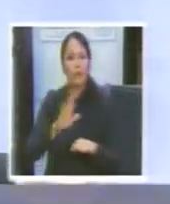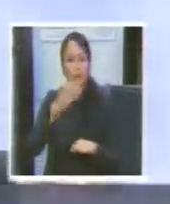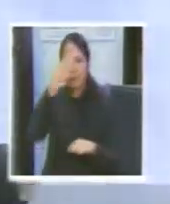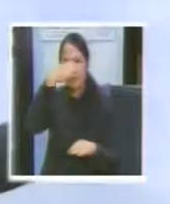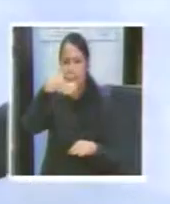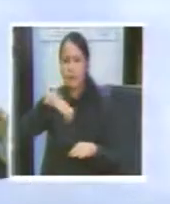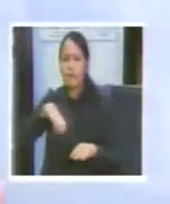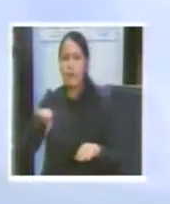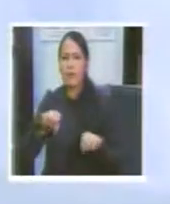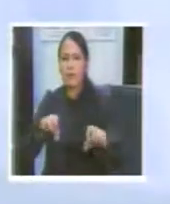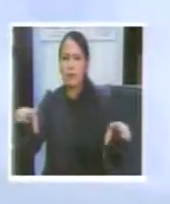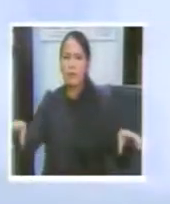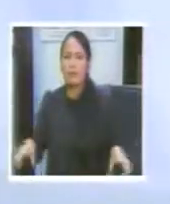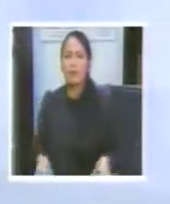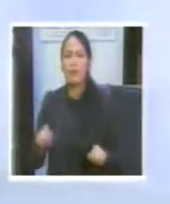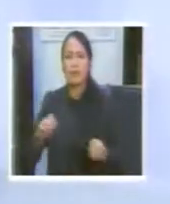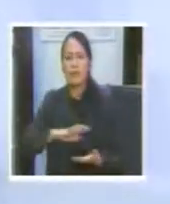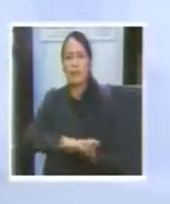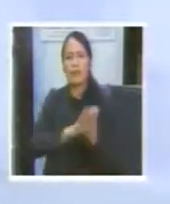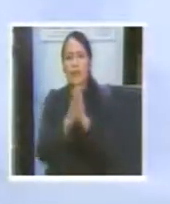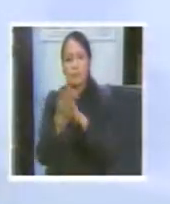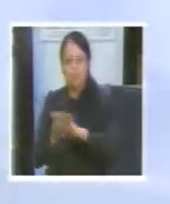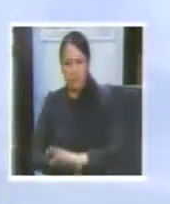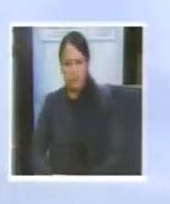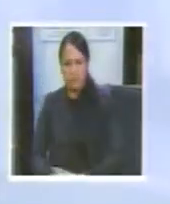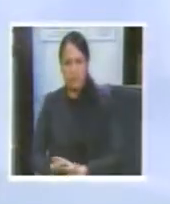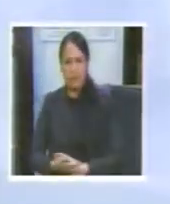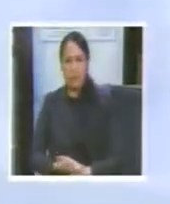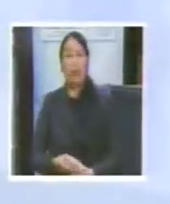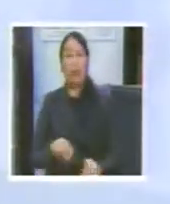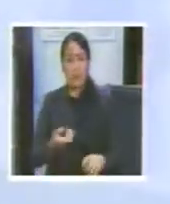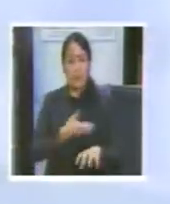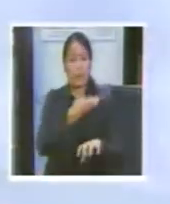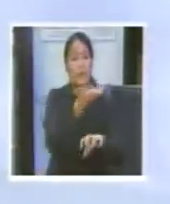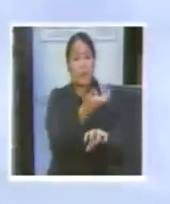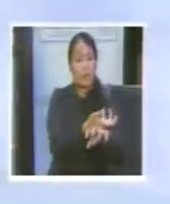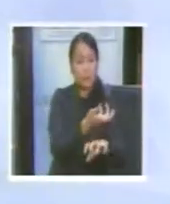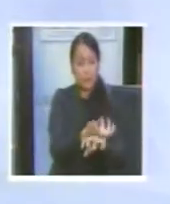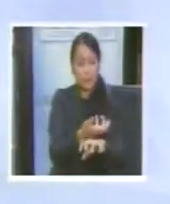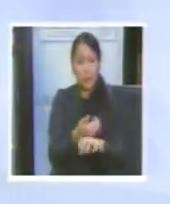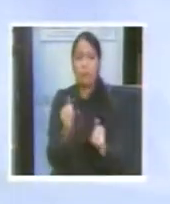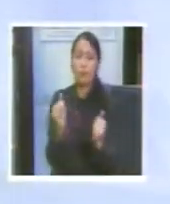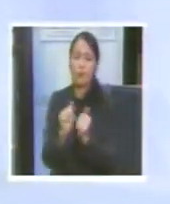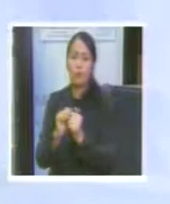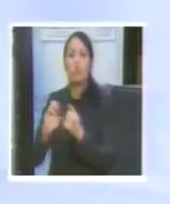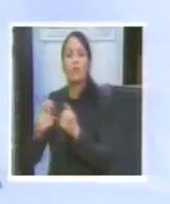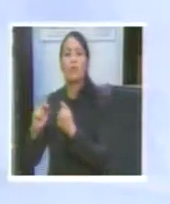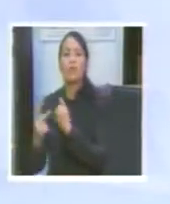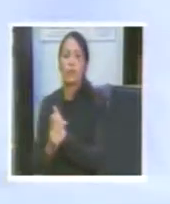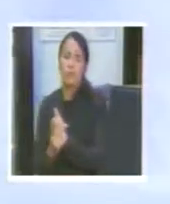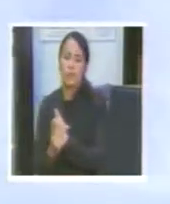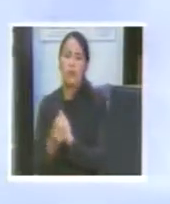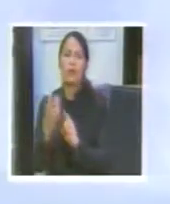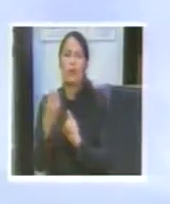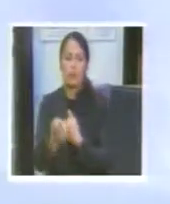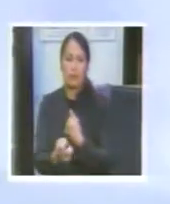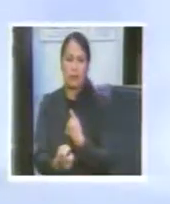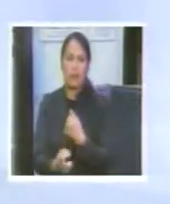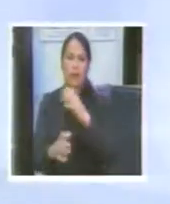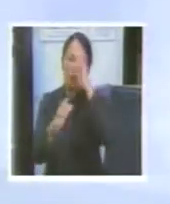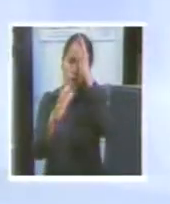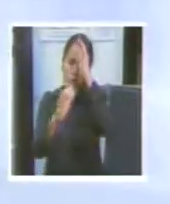sala, que es la negociación en marcha entre Estados Unidos y la Unión Europea. Eso que es el acuerdo